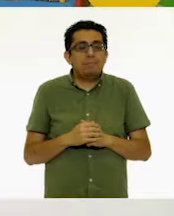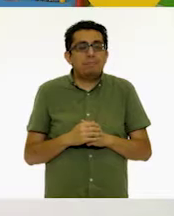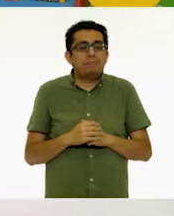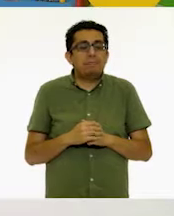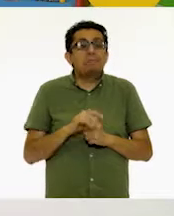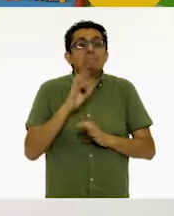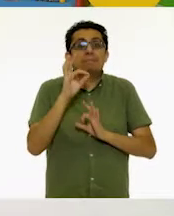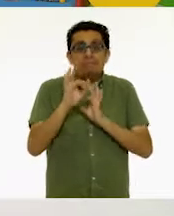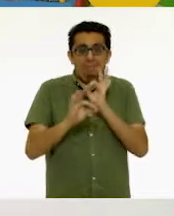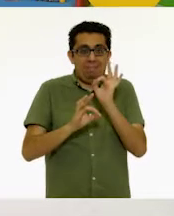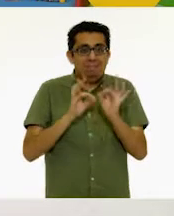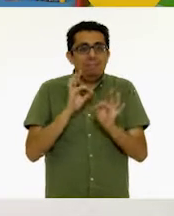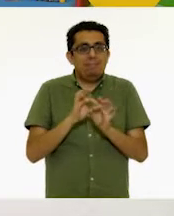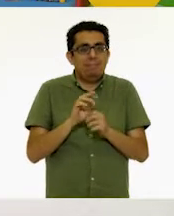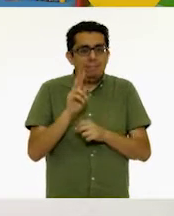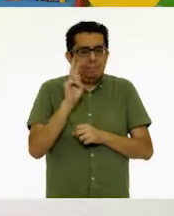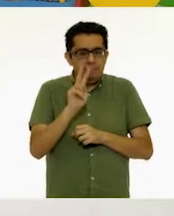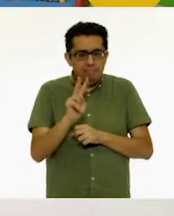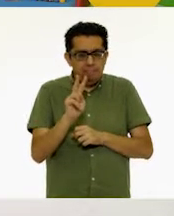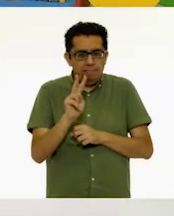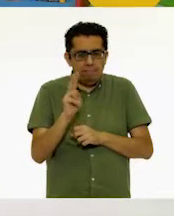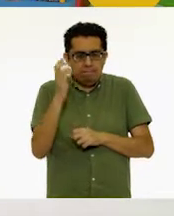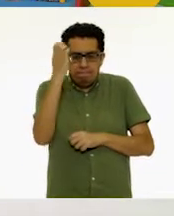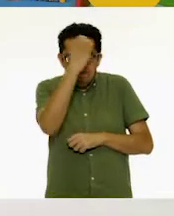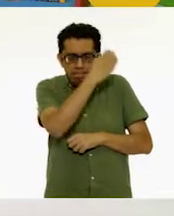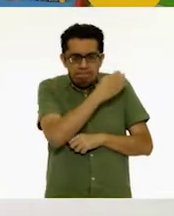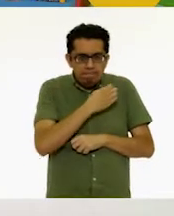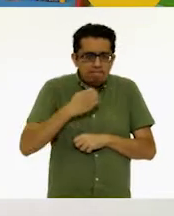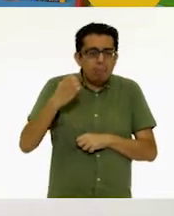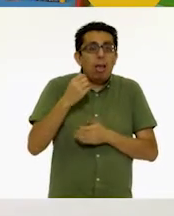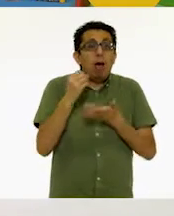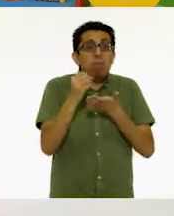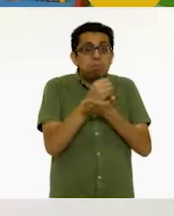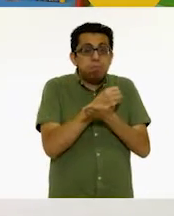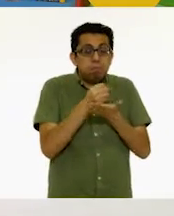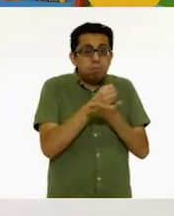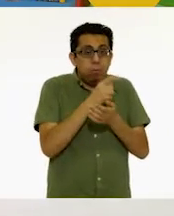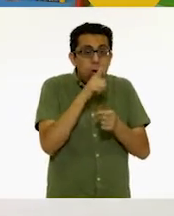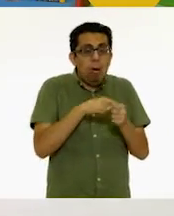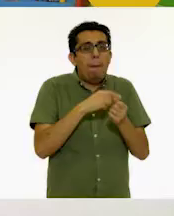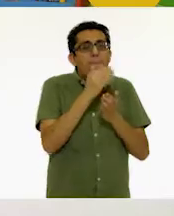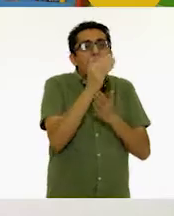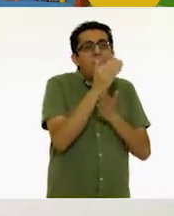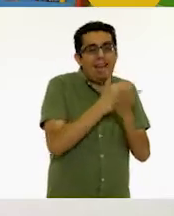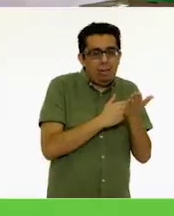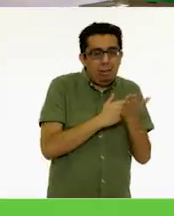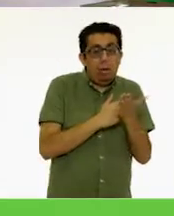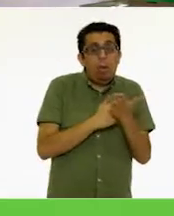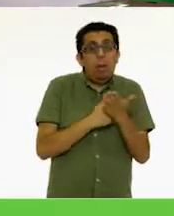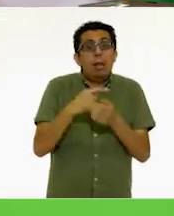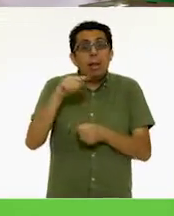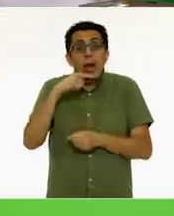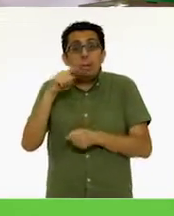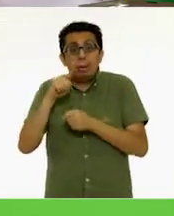Listo. Observen. Hay menos crayones que colores.